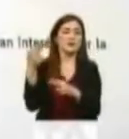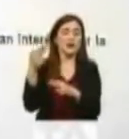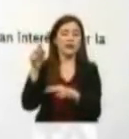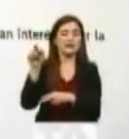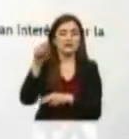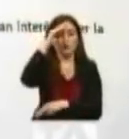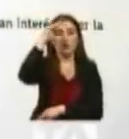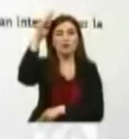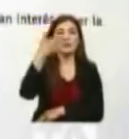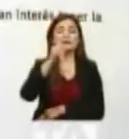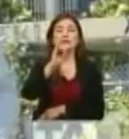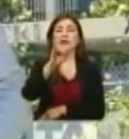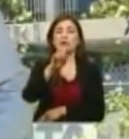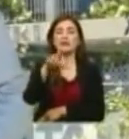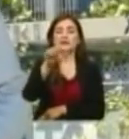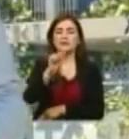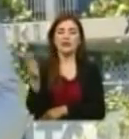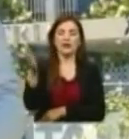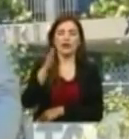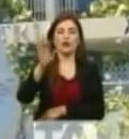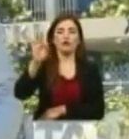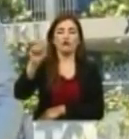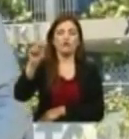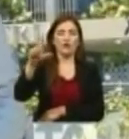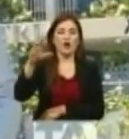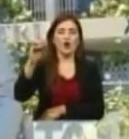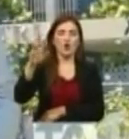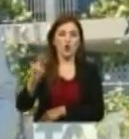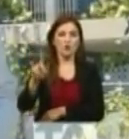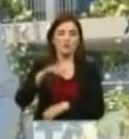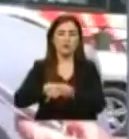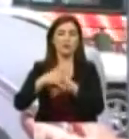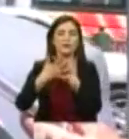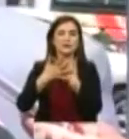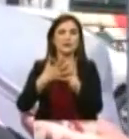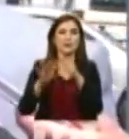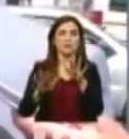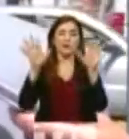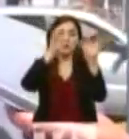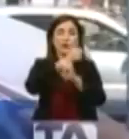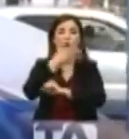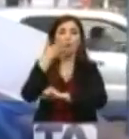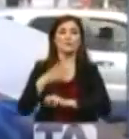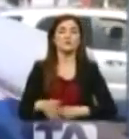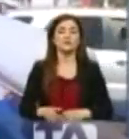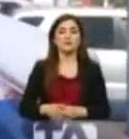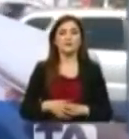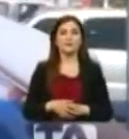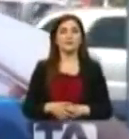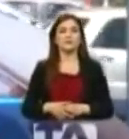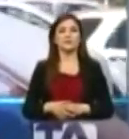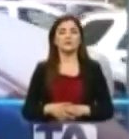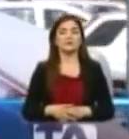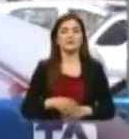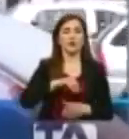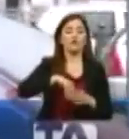exagentes Chicaiza y Falcón, detenidos hoy por el caso del supuesto secuestro. Se confirma el peculado por el que también tendrán que